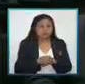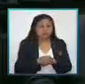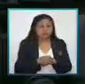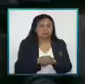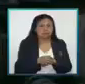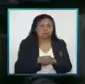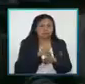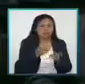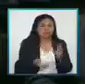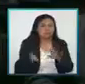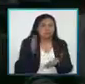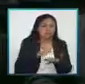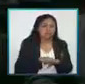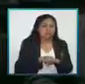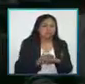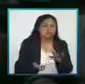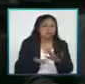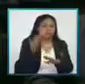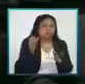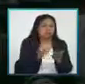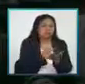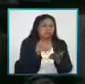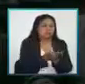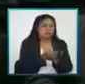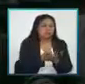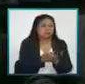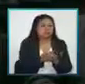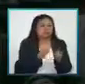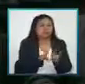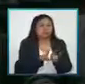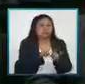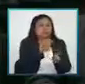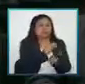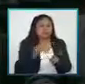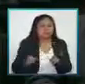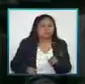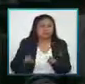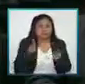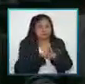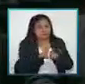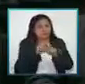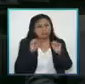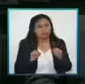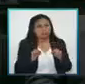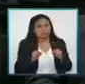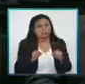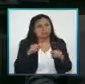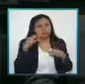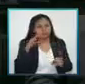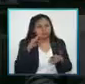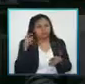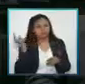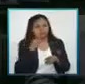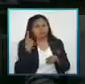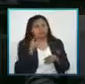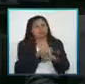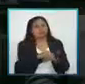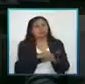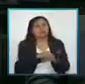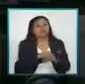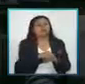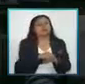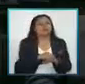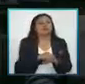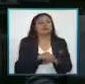porque ellos son más de investigación. Entonces el presidente también juega un papel importante. Esto con